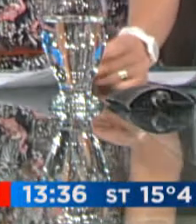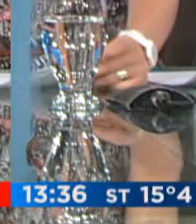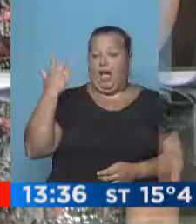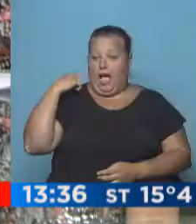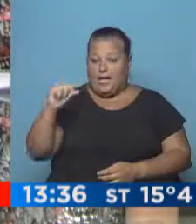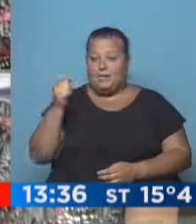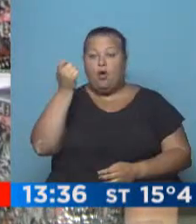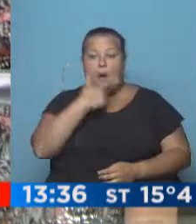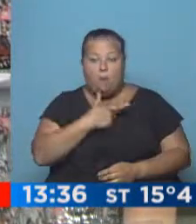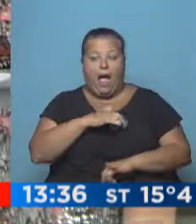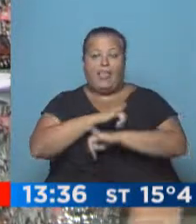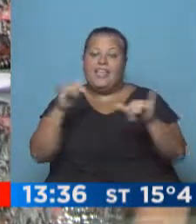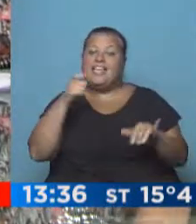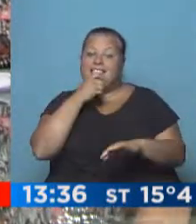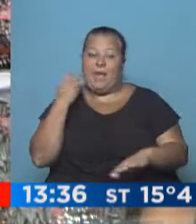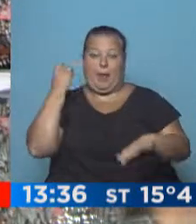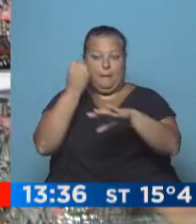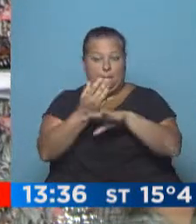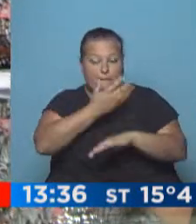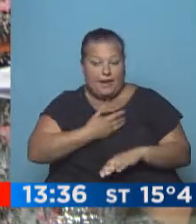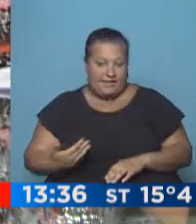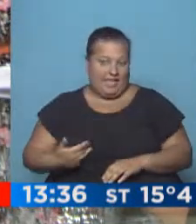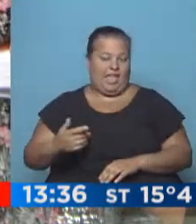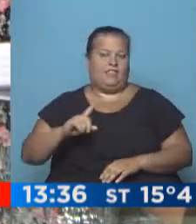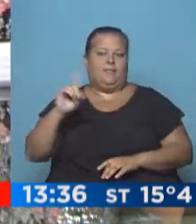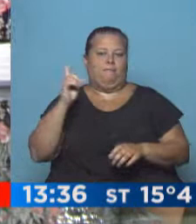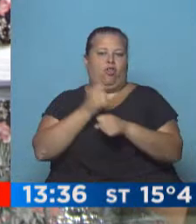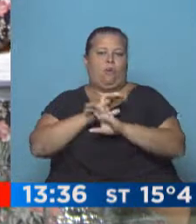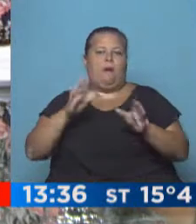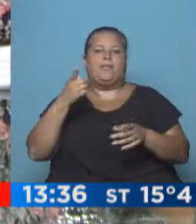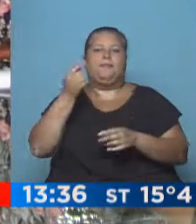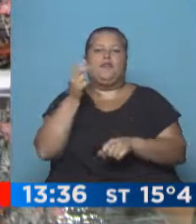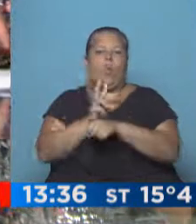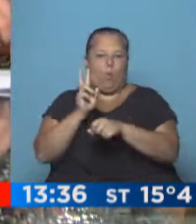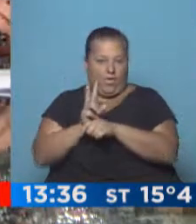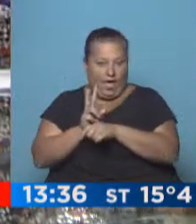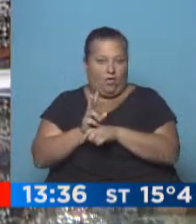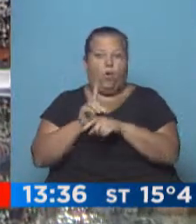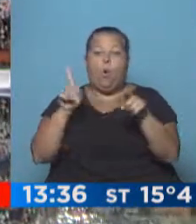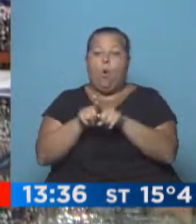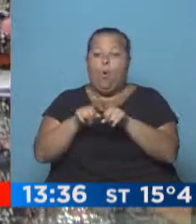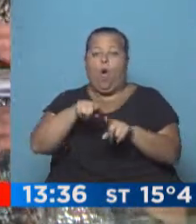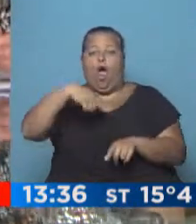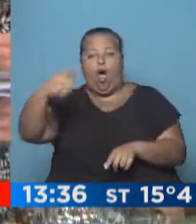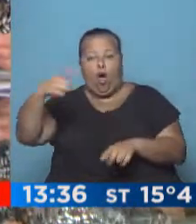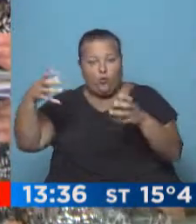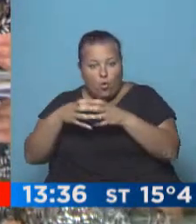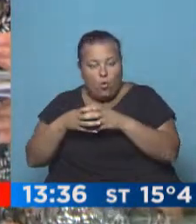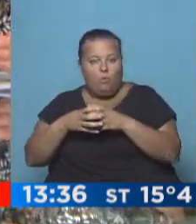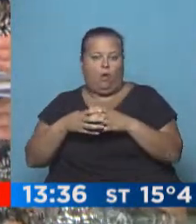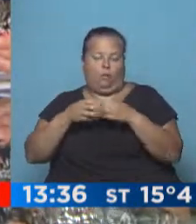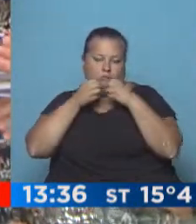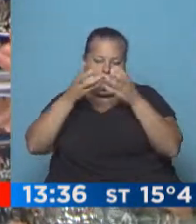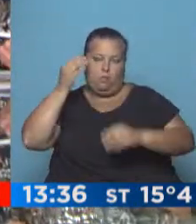En los últimos días, Mauricio Macri dijo que si llegara a ser presidente no funcionaría más el programa Precios, Cuidados. Y como ha sucedido con otros sectores, han expresado